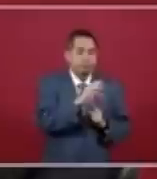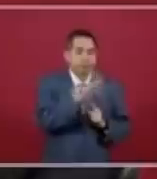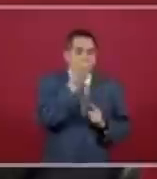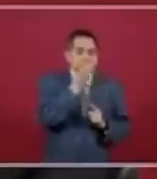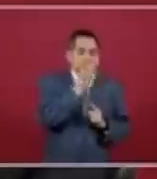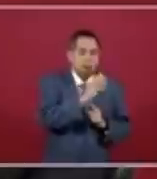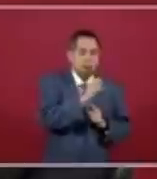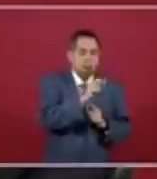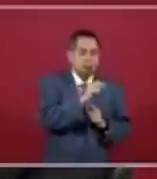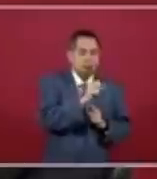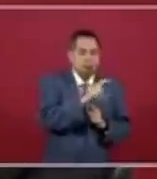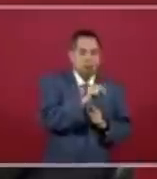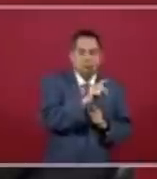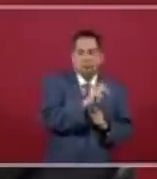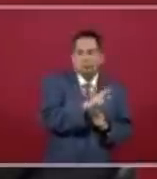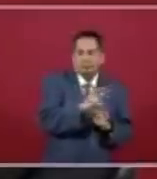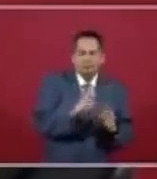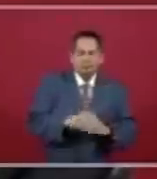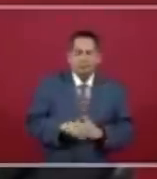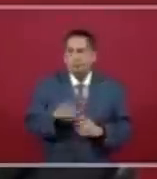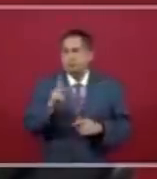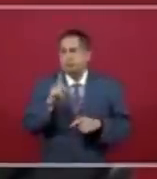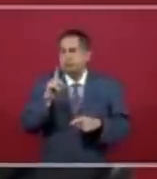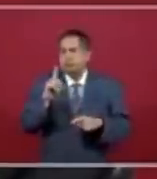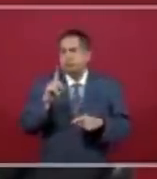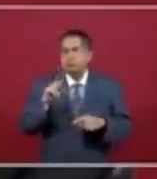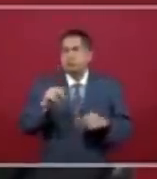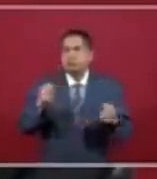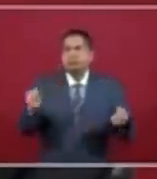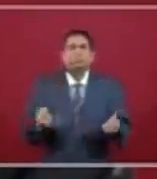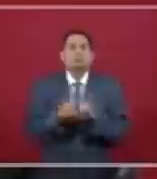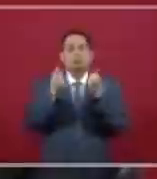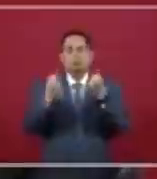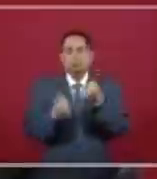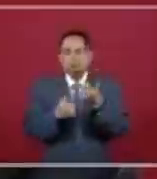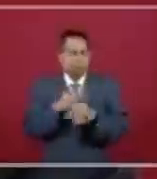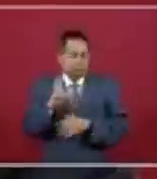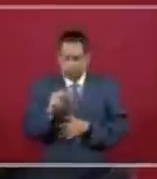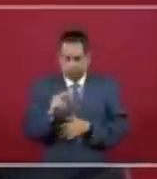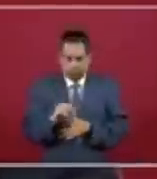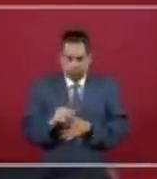Al mismo tiempo, aclaro, sin